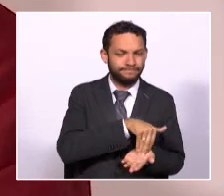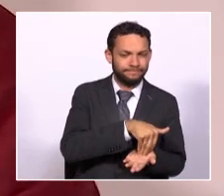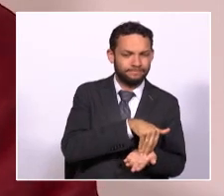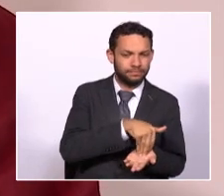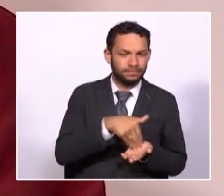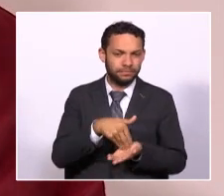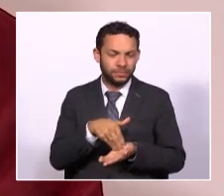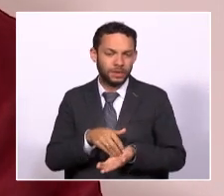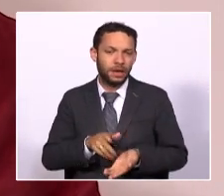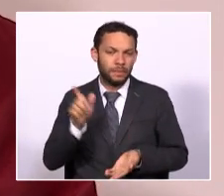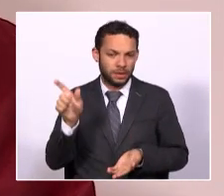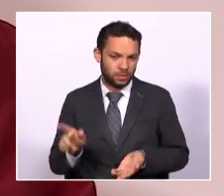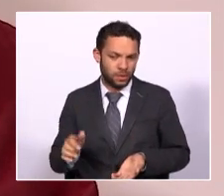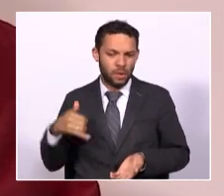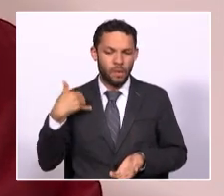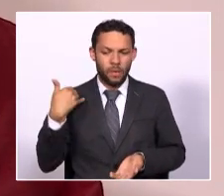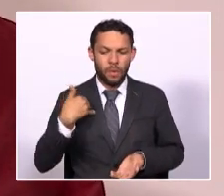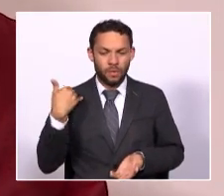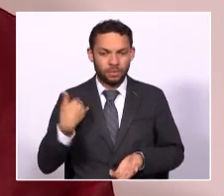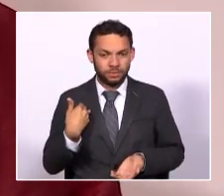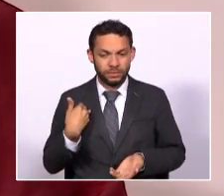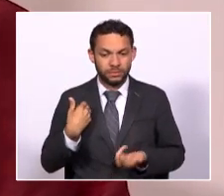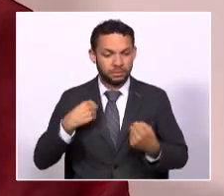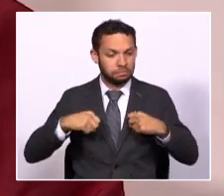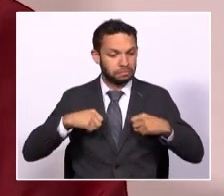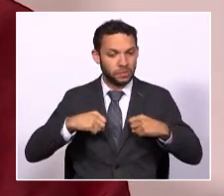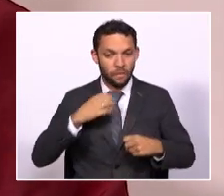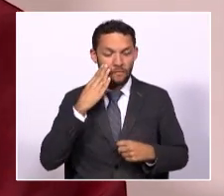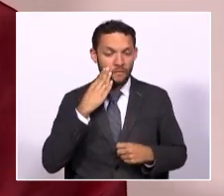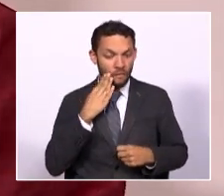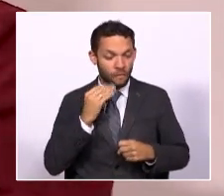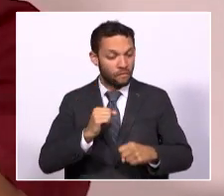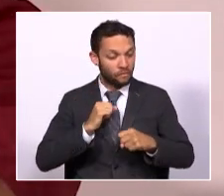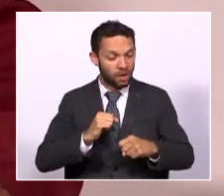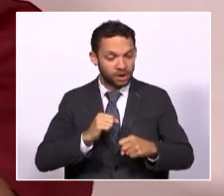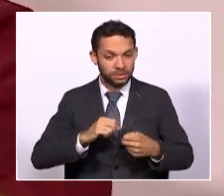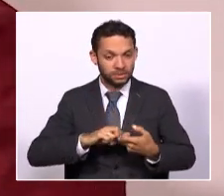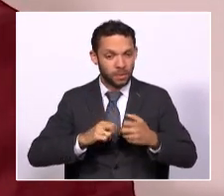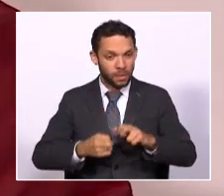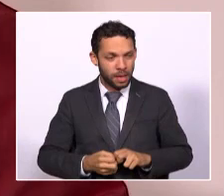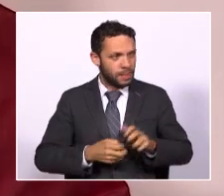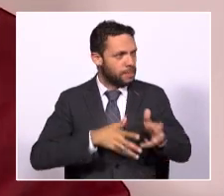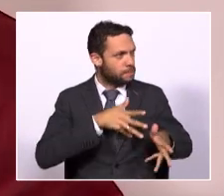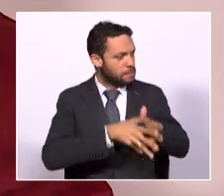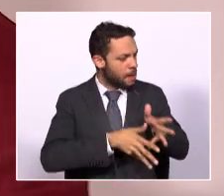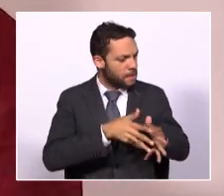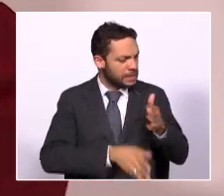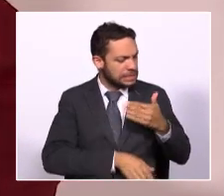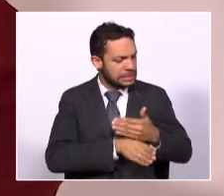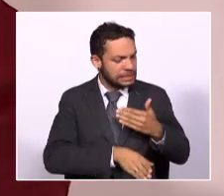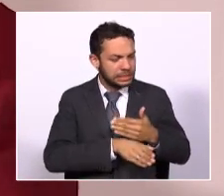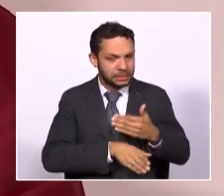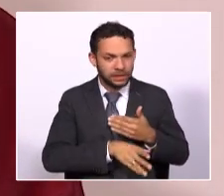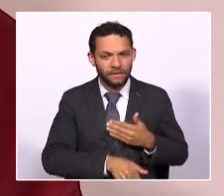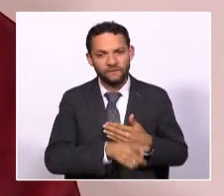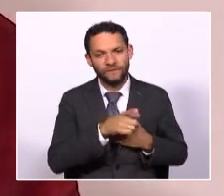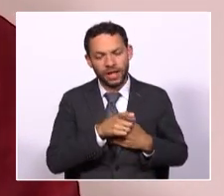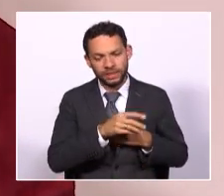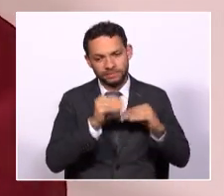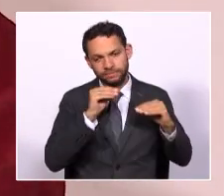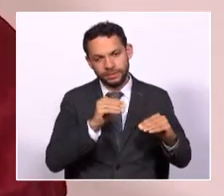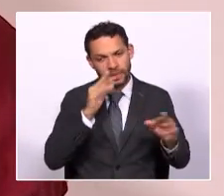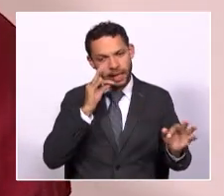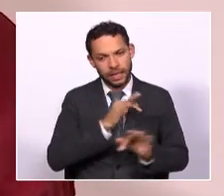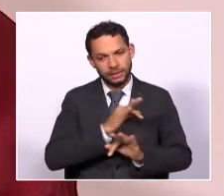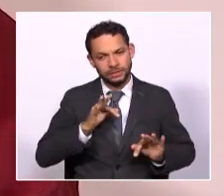nuestros chicos vemos eso, que no hay programas de maduración motriz adecuado en la primera infancia, entonces eso hace que a lo largo del tiempo, pues el